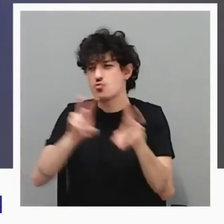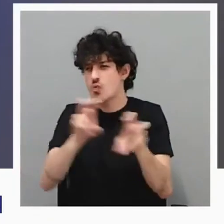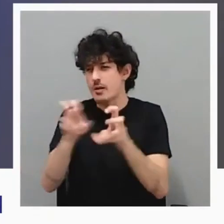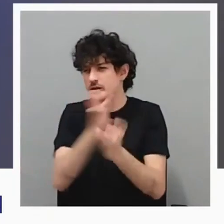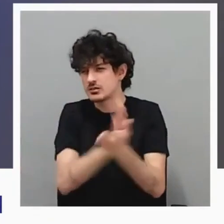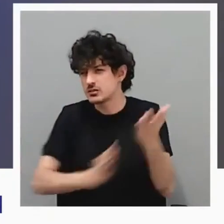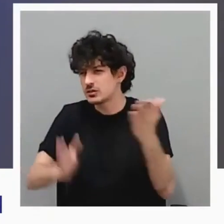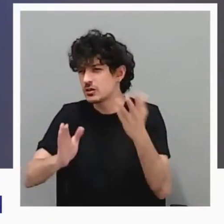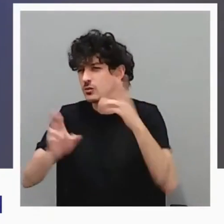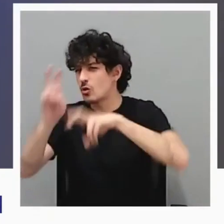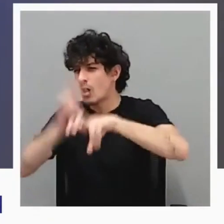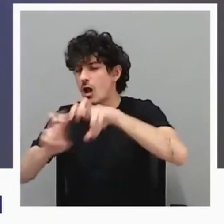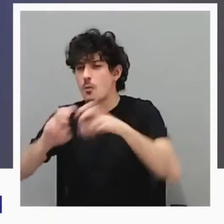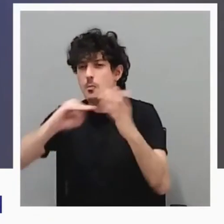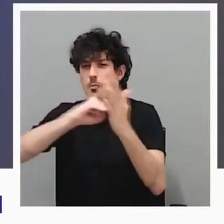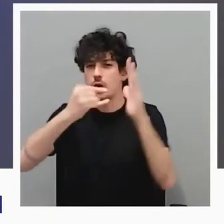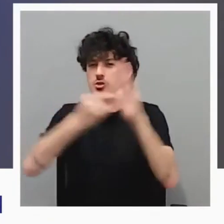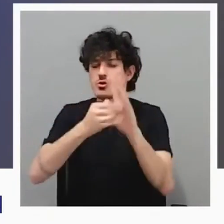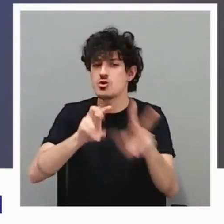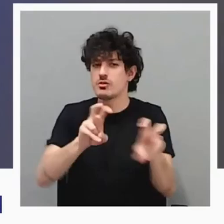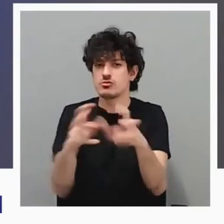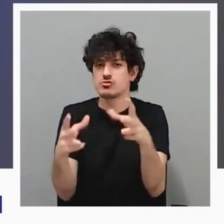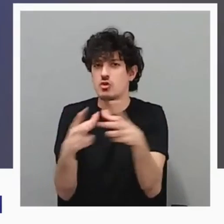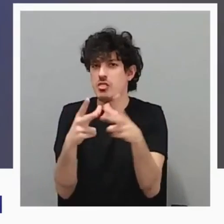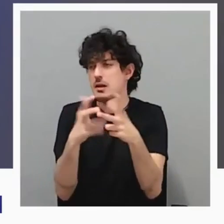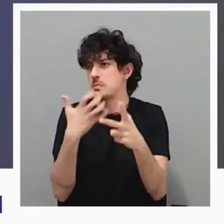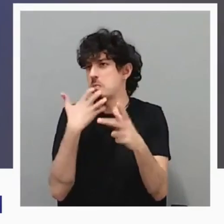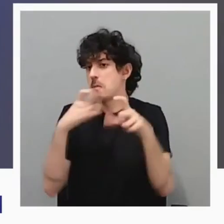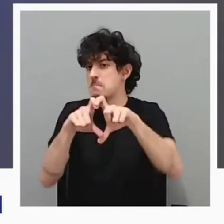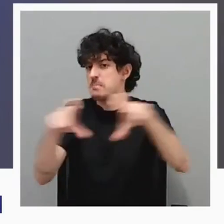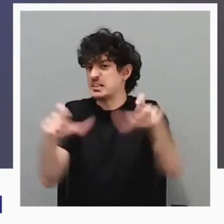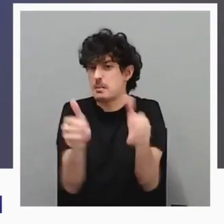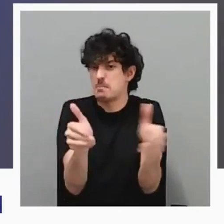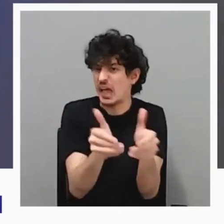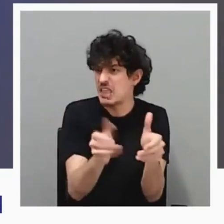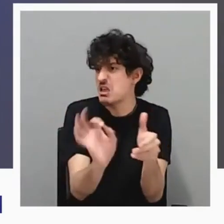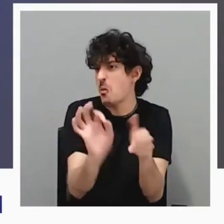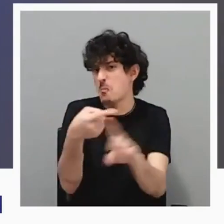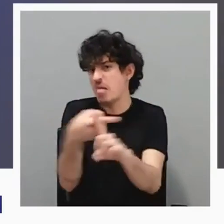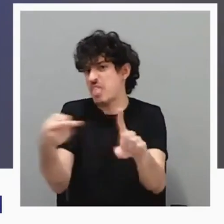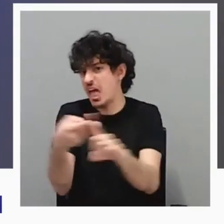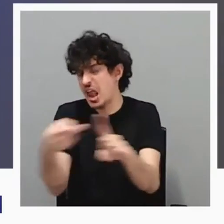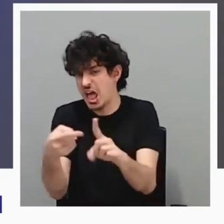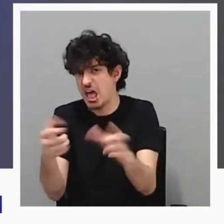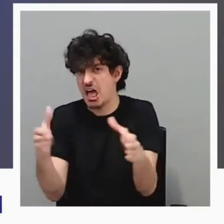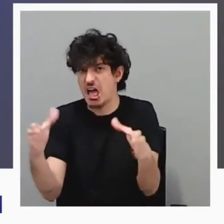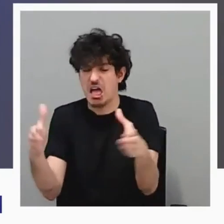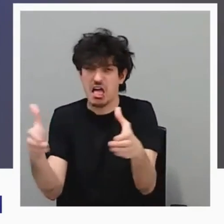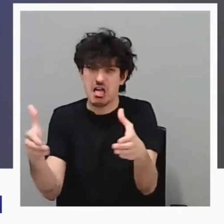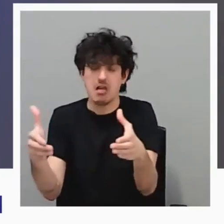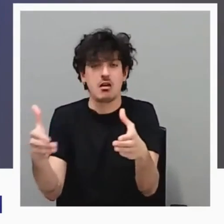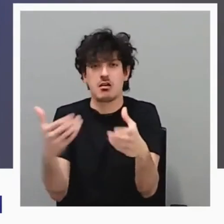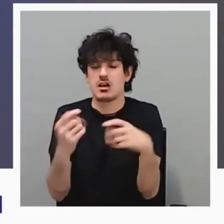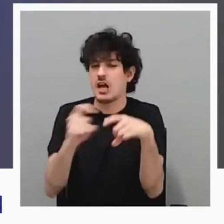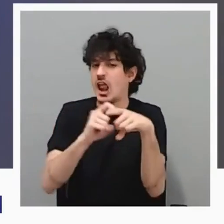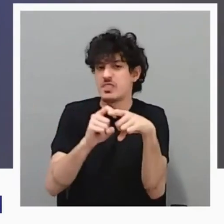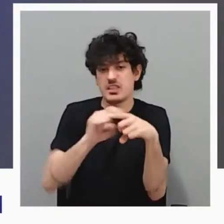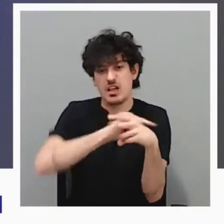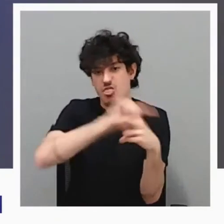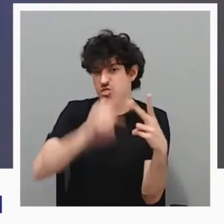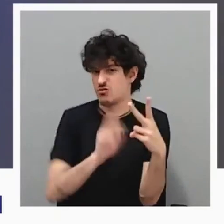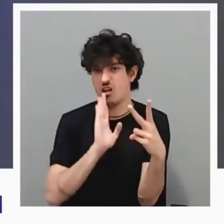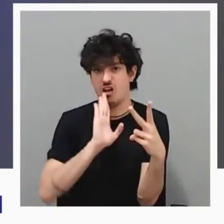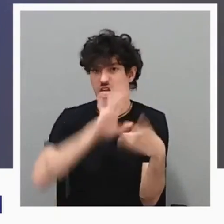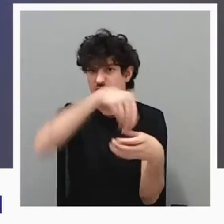innovación social en formato de empresa, digamos, pequeña o mediana, tiene que tener estas dos características y amoldarse totalmente siempre a la